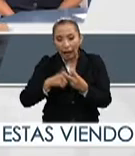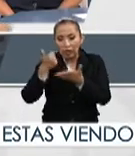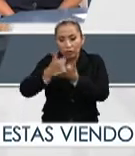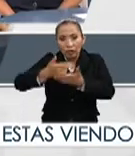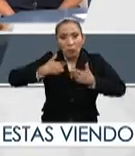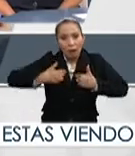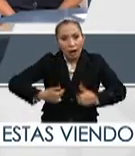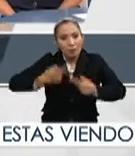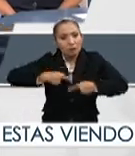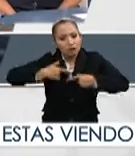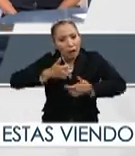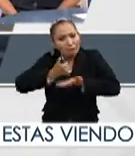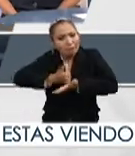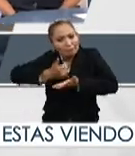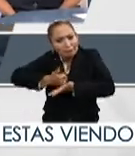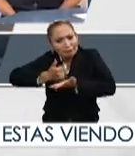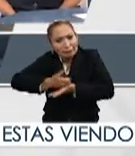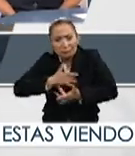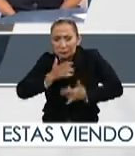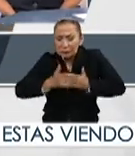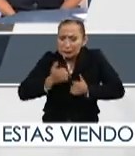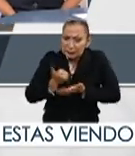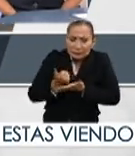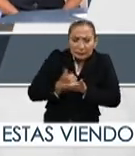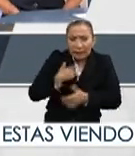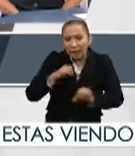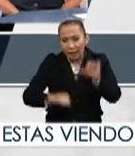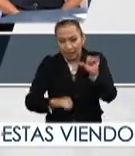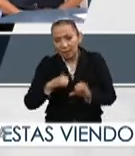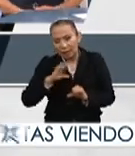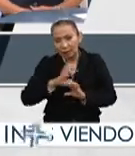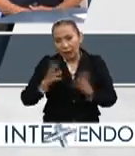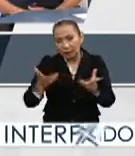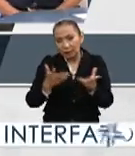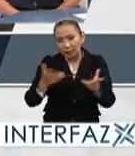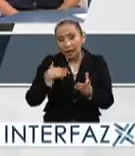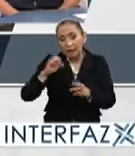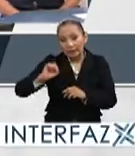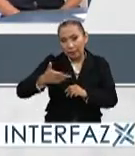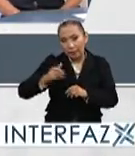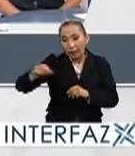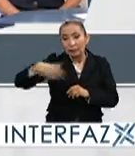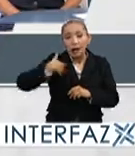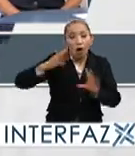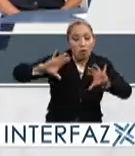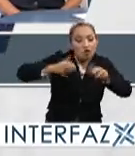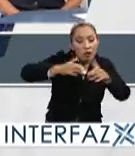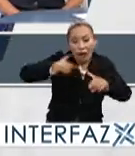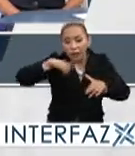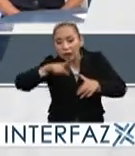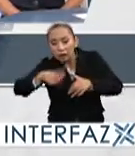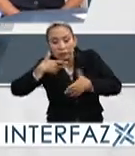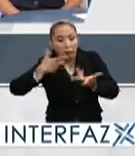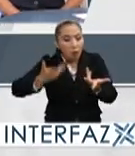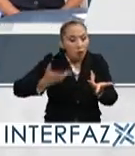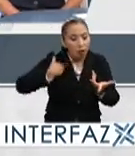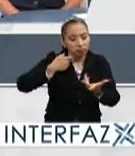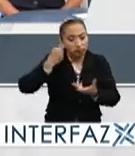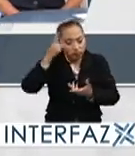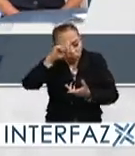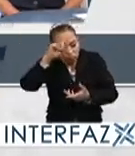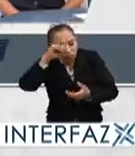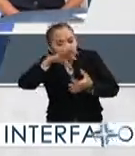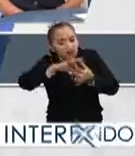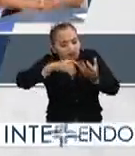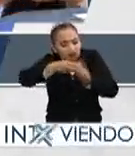ayuda humanitaria, toda esta actividad que ya estamos haciendo, sobre todo en Chiapas, de comunidades resilientes, etcétera,